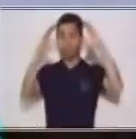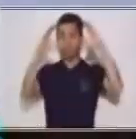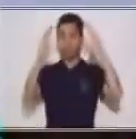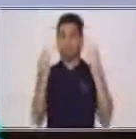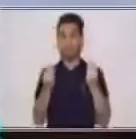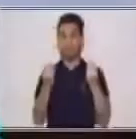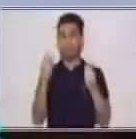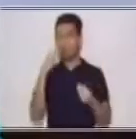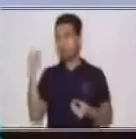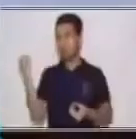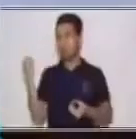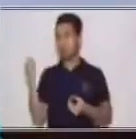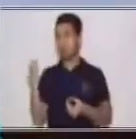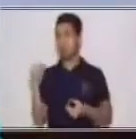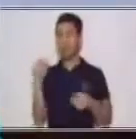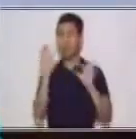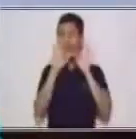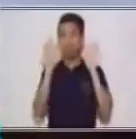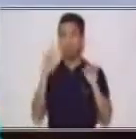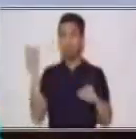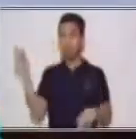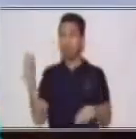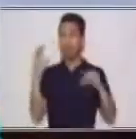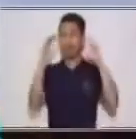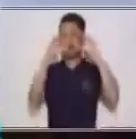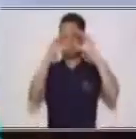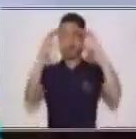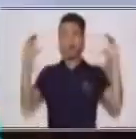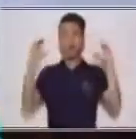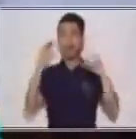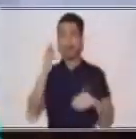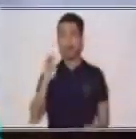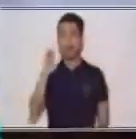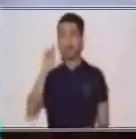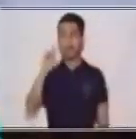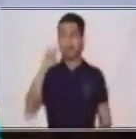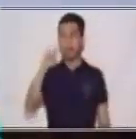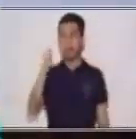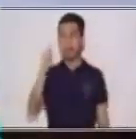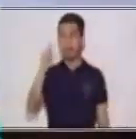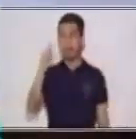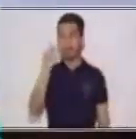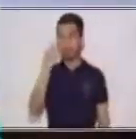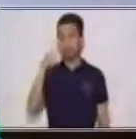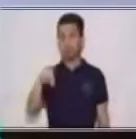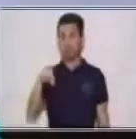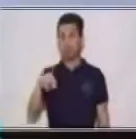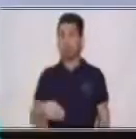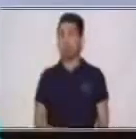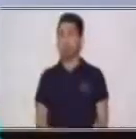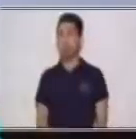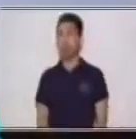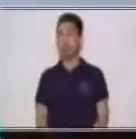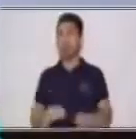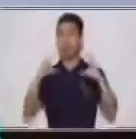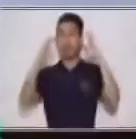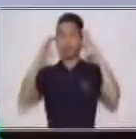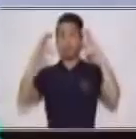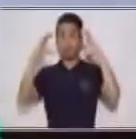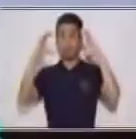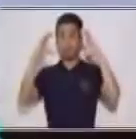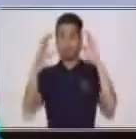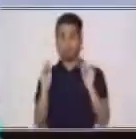a esta ecuación, a este sistema de ecuación, lo que hemos estado viendo. Ahora lo vamos a aplicar con nuestras determinantes.